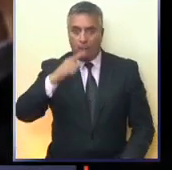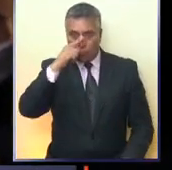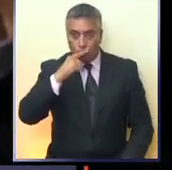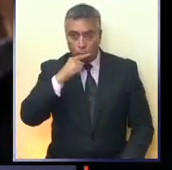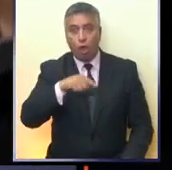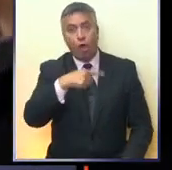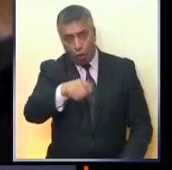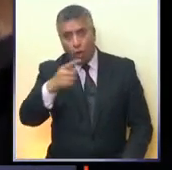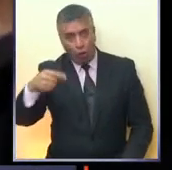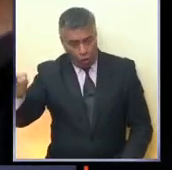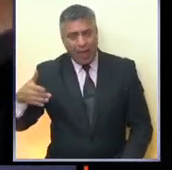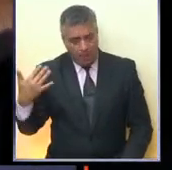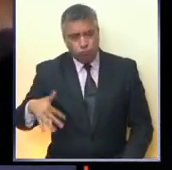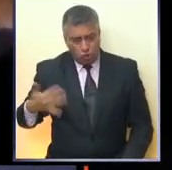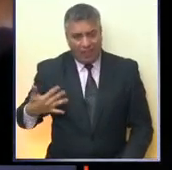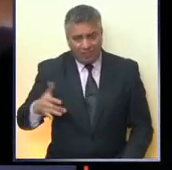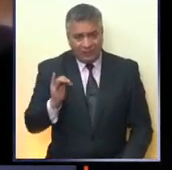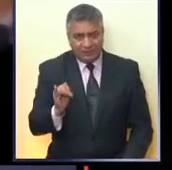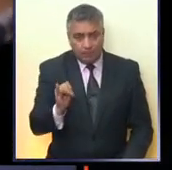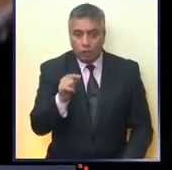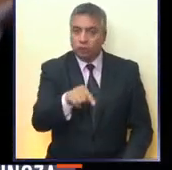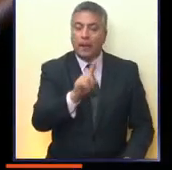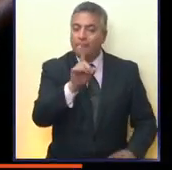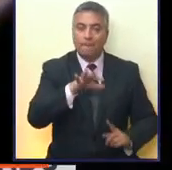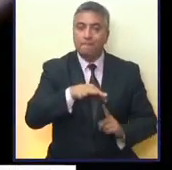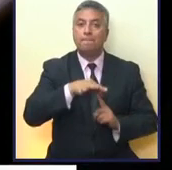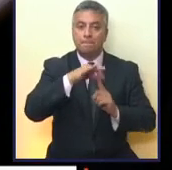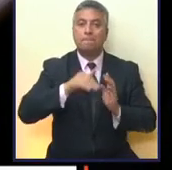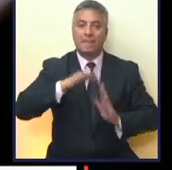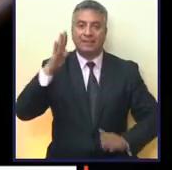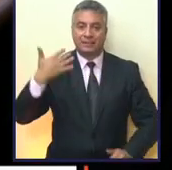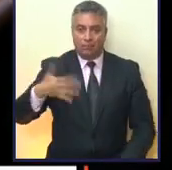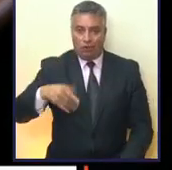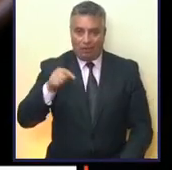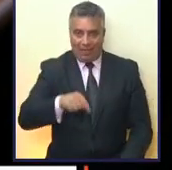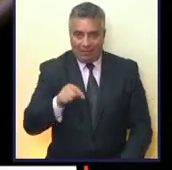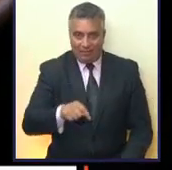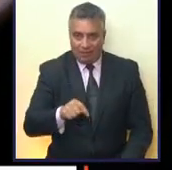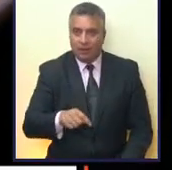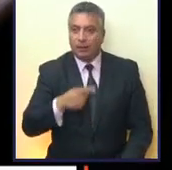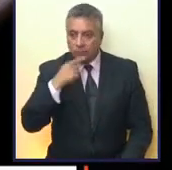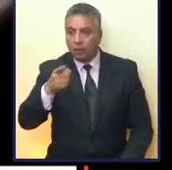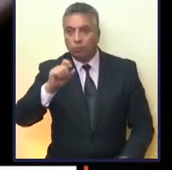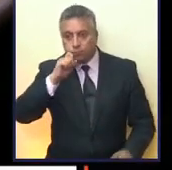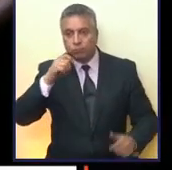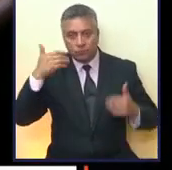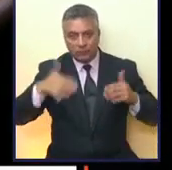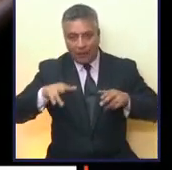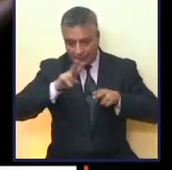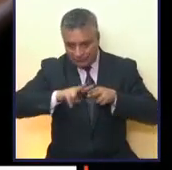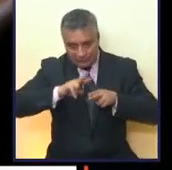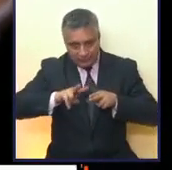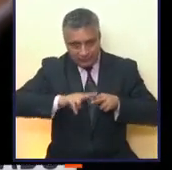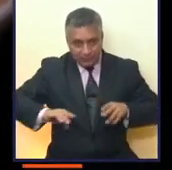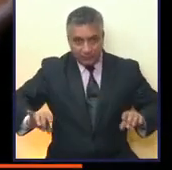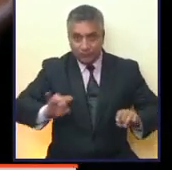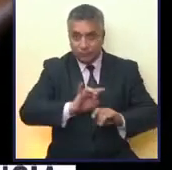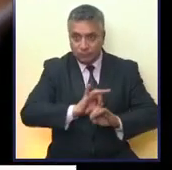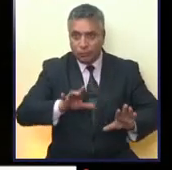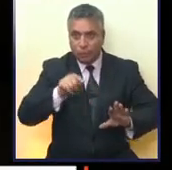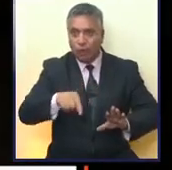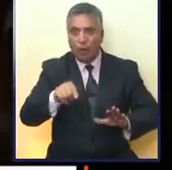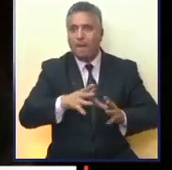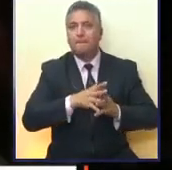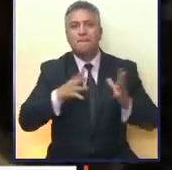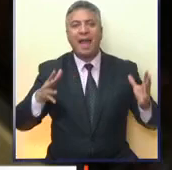otras importantes, pero esta es una de las más importantes y además yo creo que el hecho de que está restaurada es como que le da mucho más